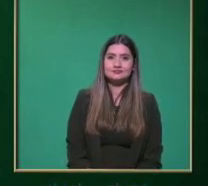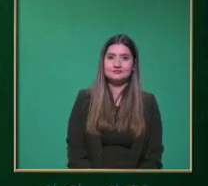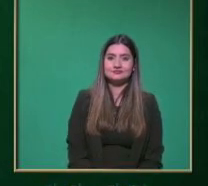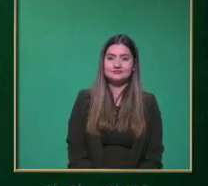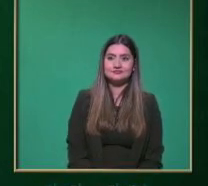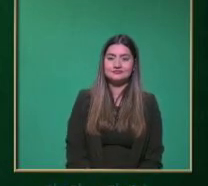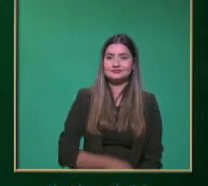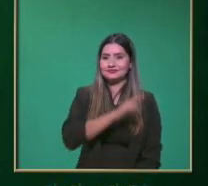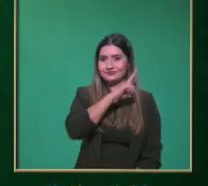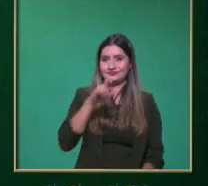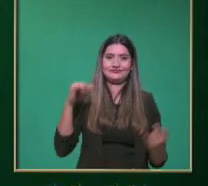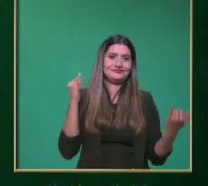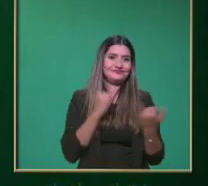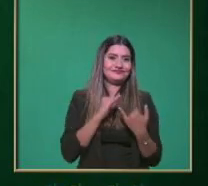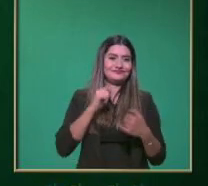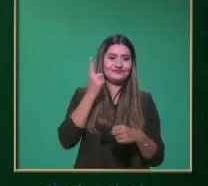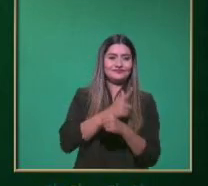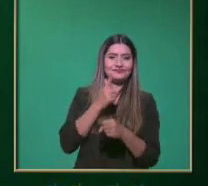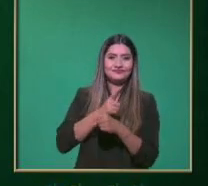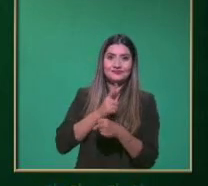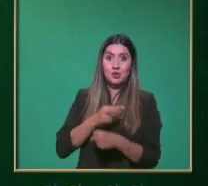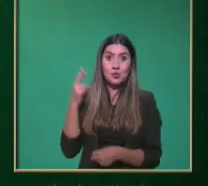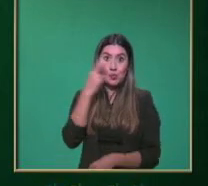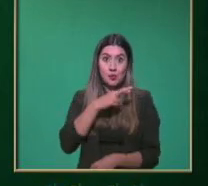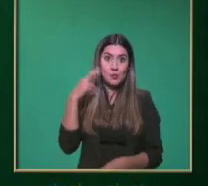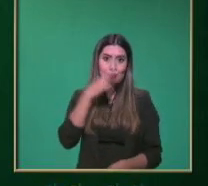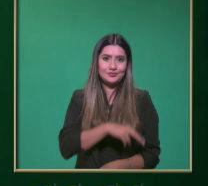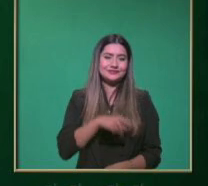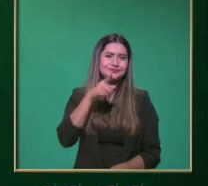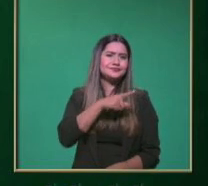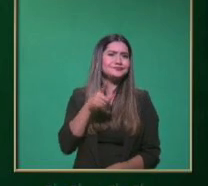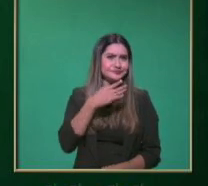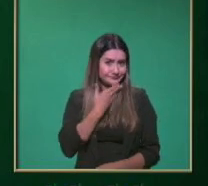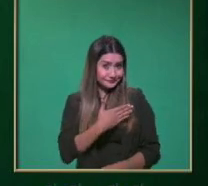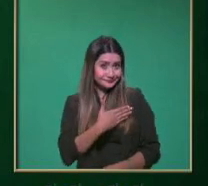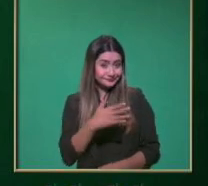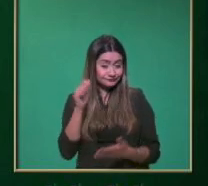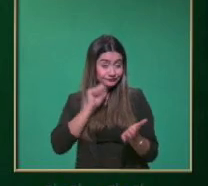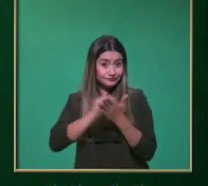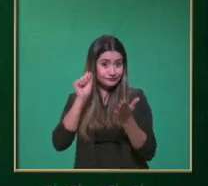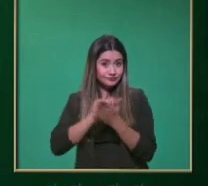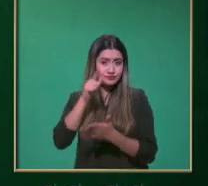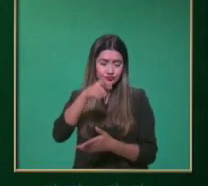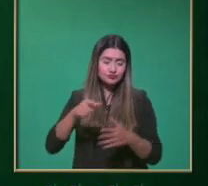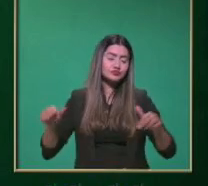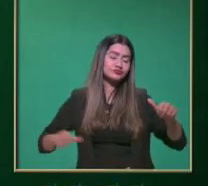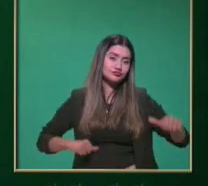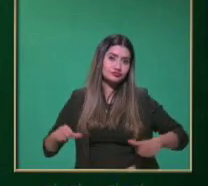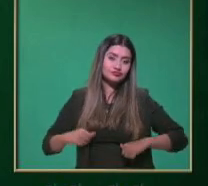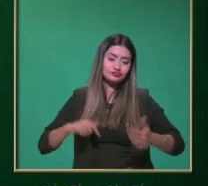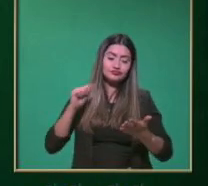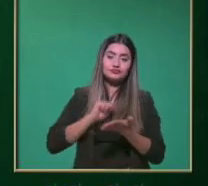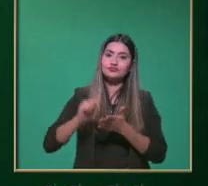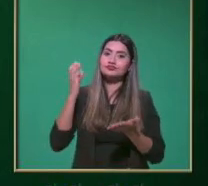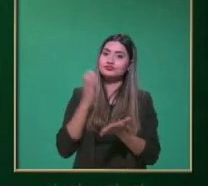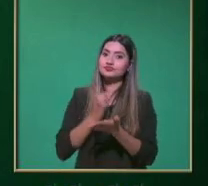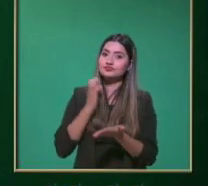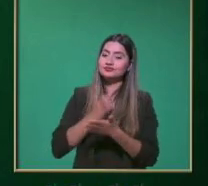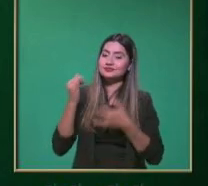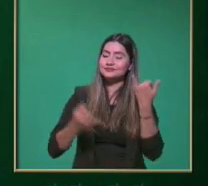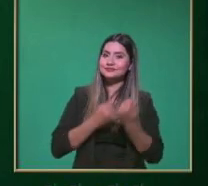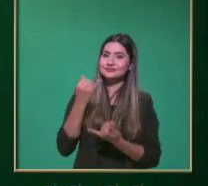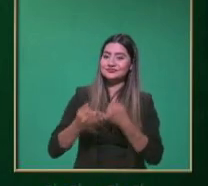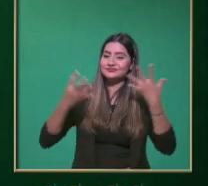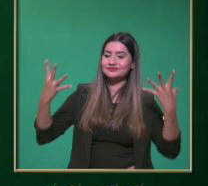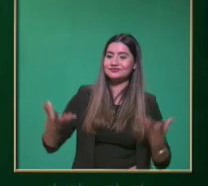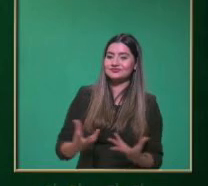nuestros niños también la encontraron muy rápido. ¿Cómo va, niños? Ustedes también pueden hacer esta actividad en su libreta y jugar con su